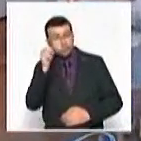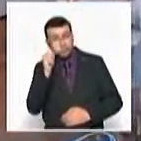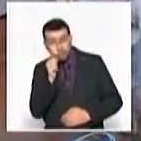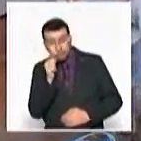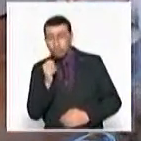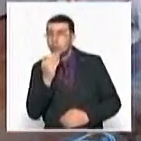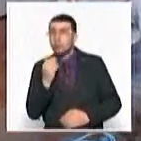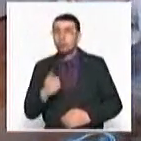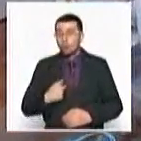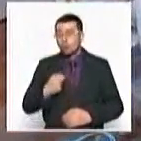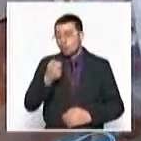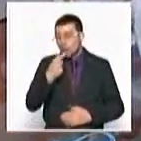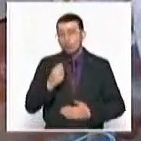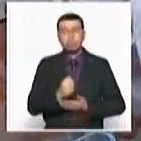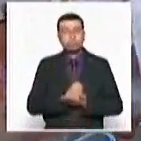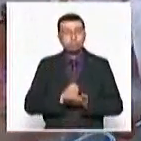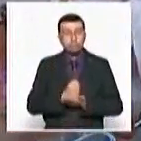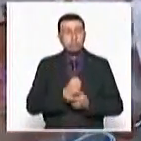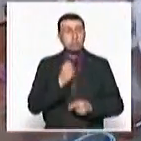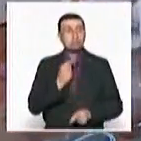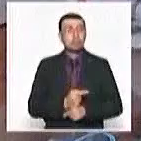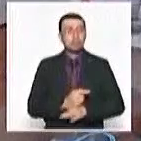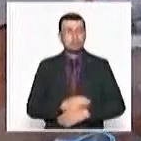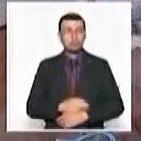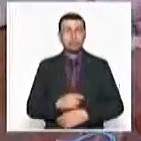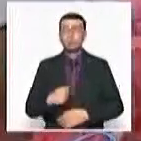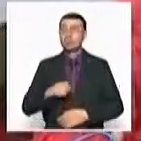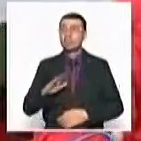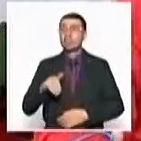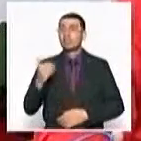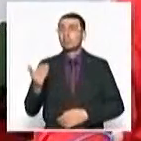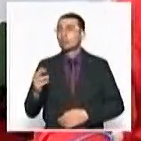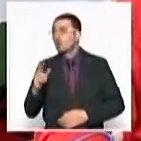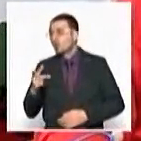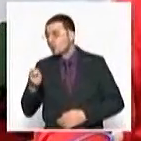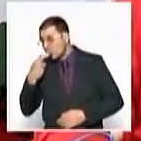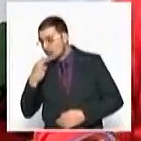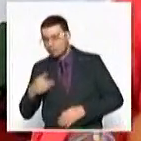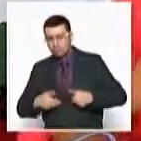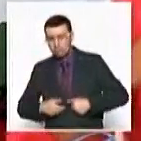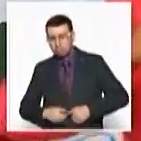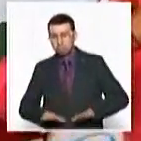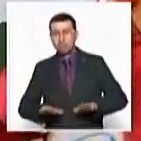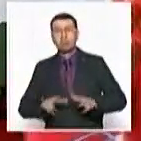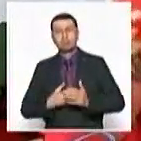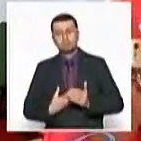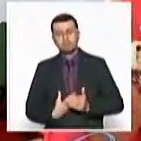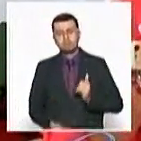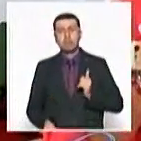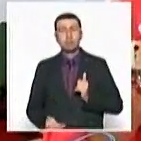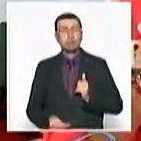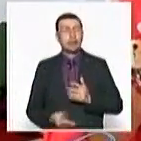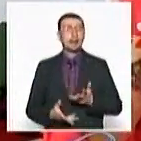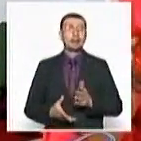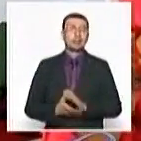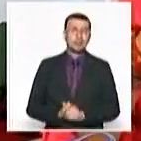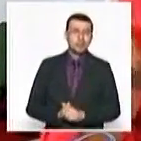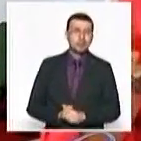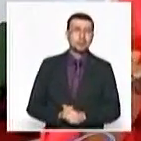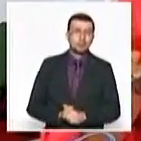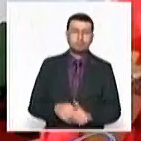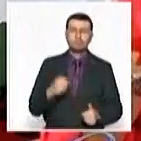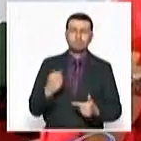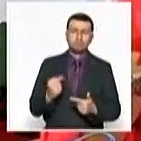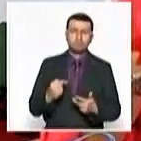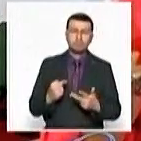tomando medicamentos. Y después me tomé otros para ver si abortaba. Entonces miren que todas esas situaciones